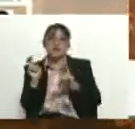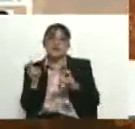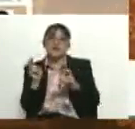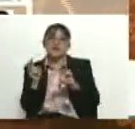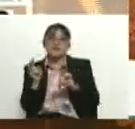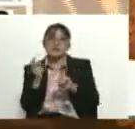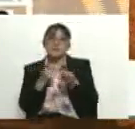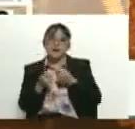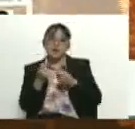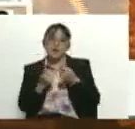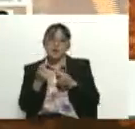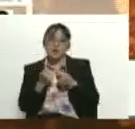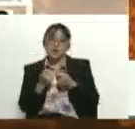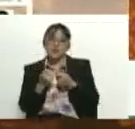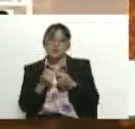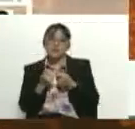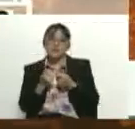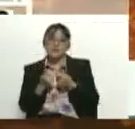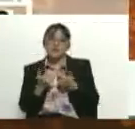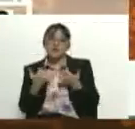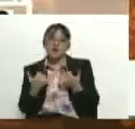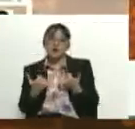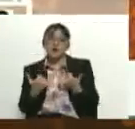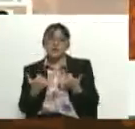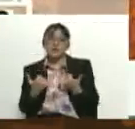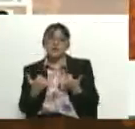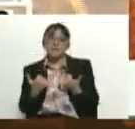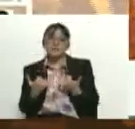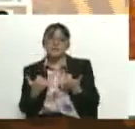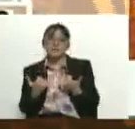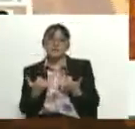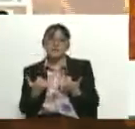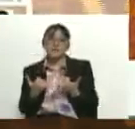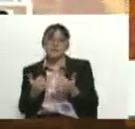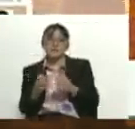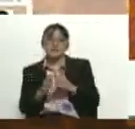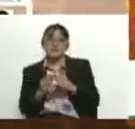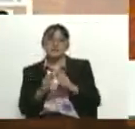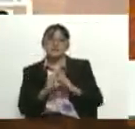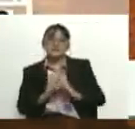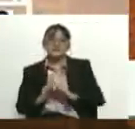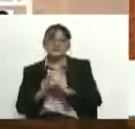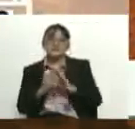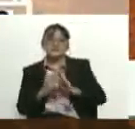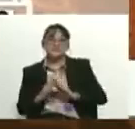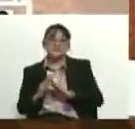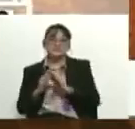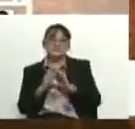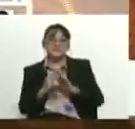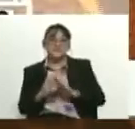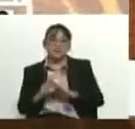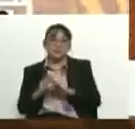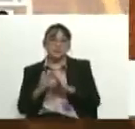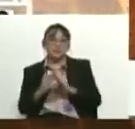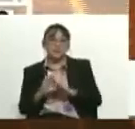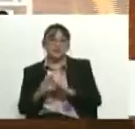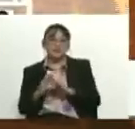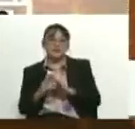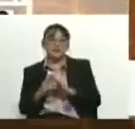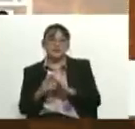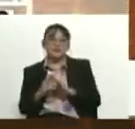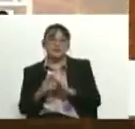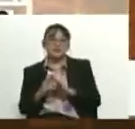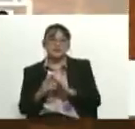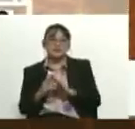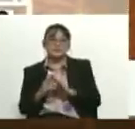económico estamos haciendo en este momento porque toda la comunidad se en este instante se anda